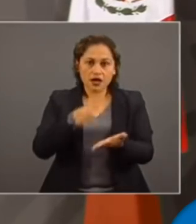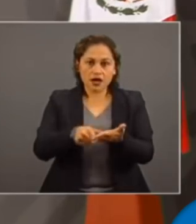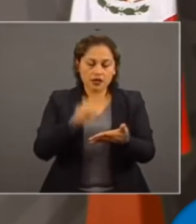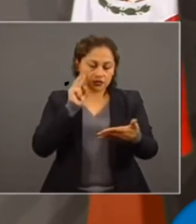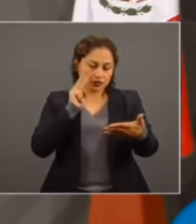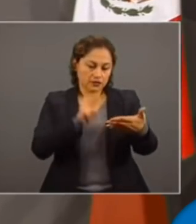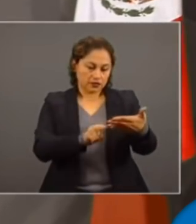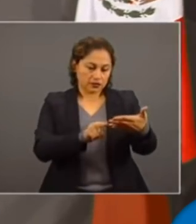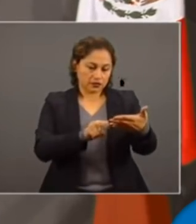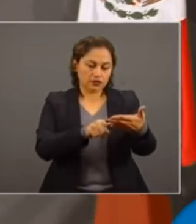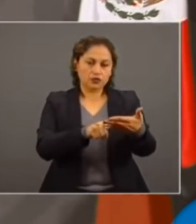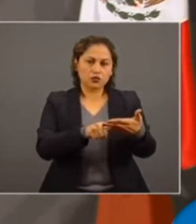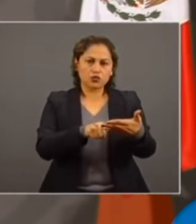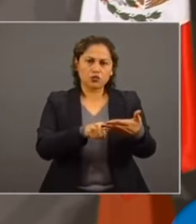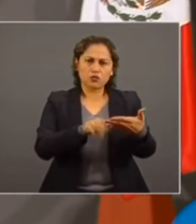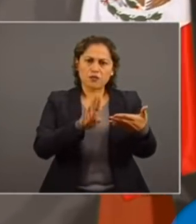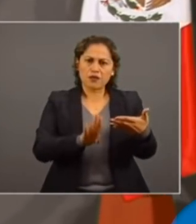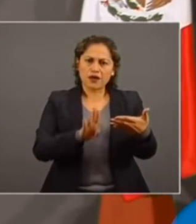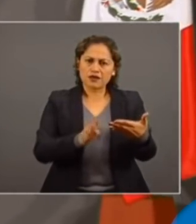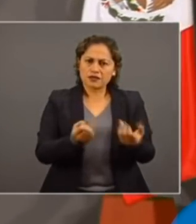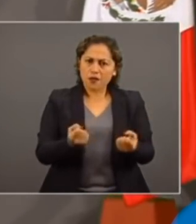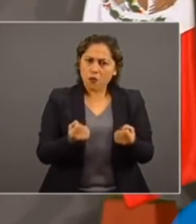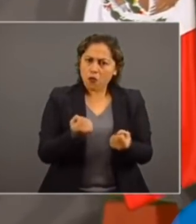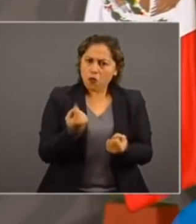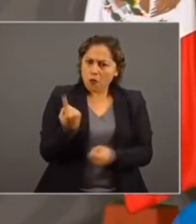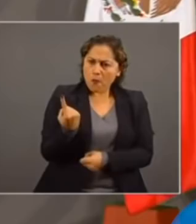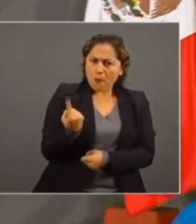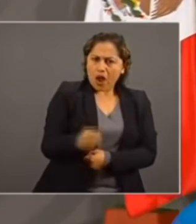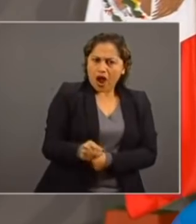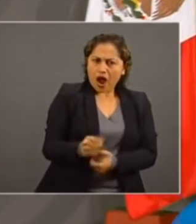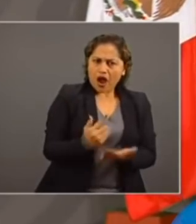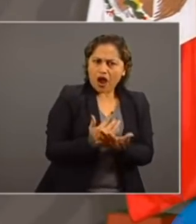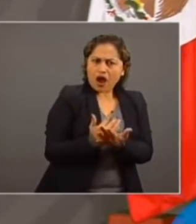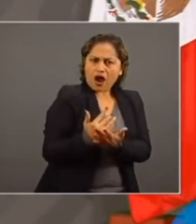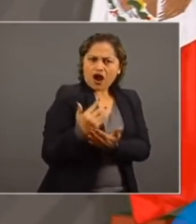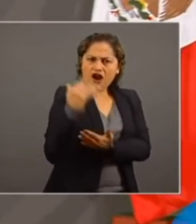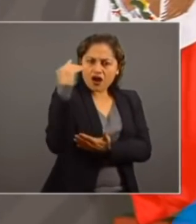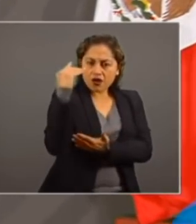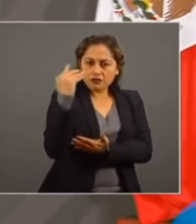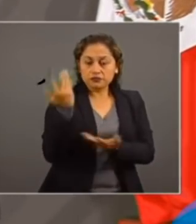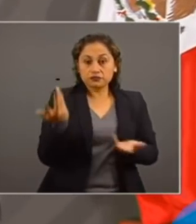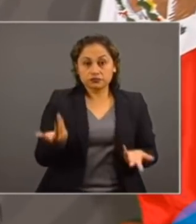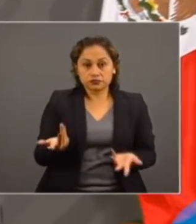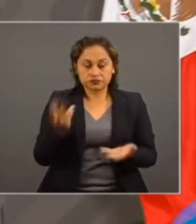con mucha prepotencia con mucha arrogancia o